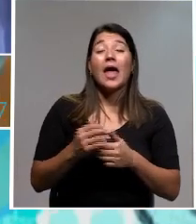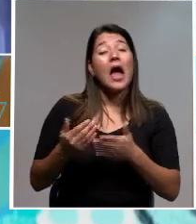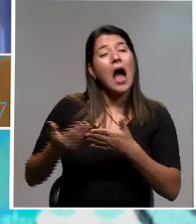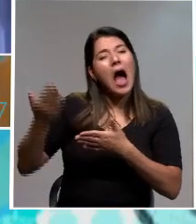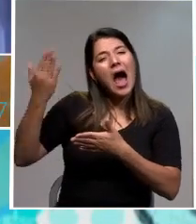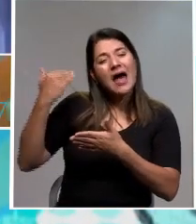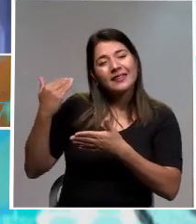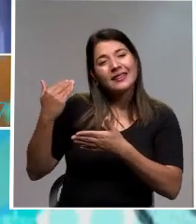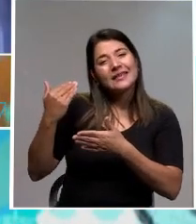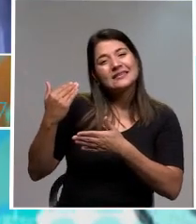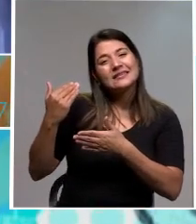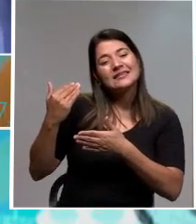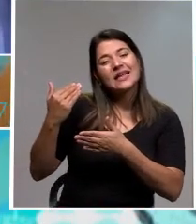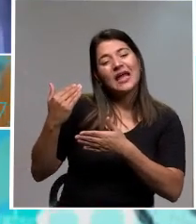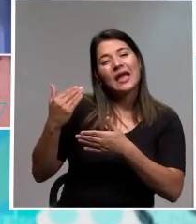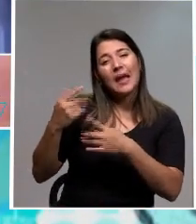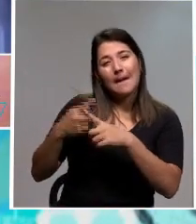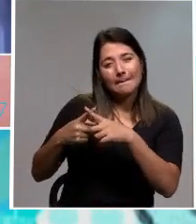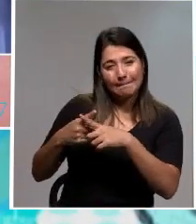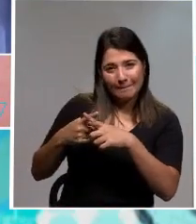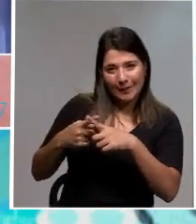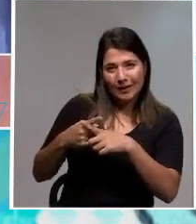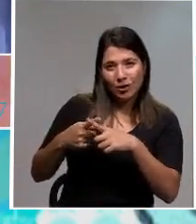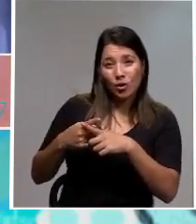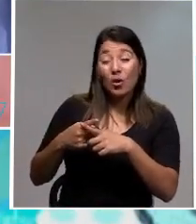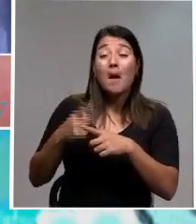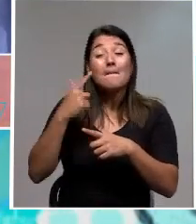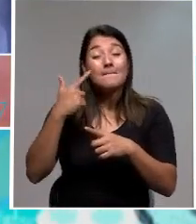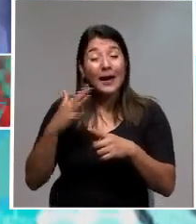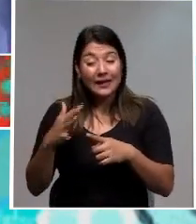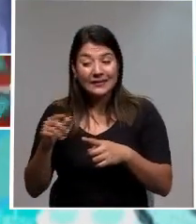se asociaba a la infestación por ratas,